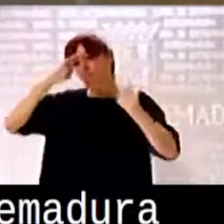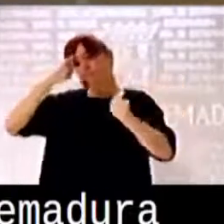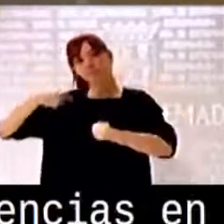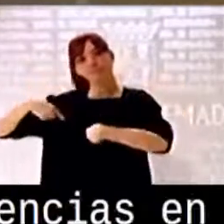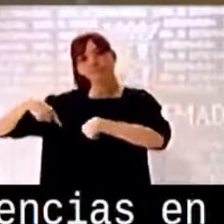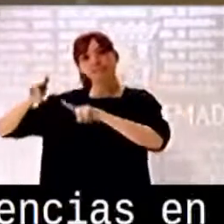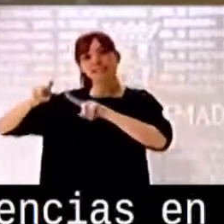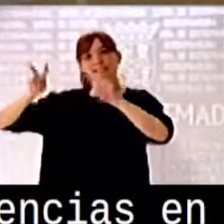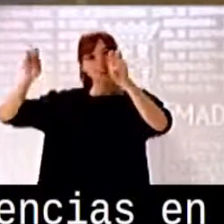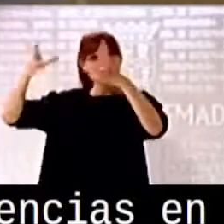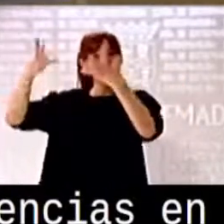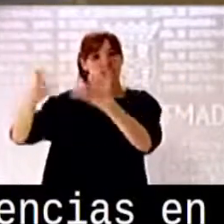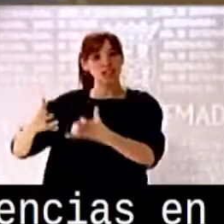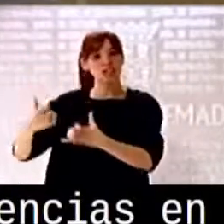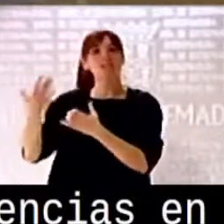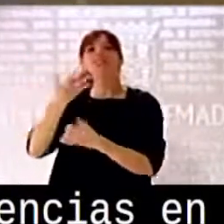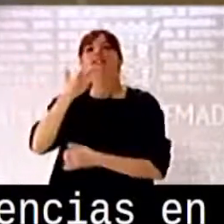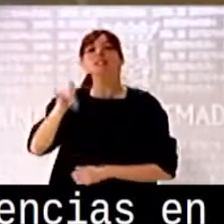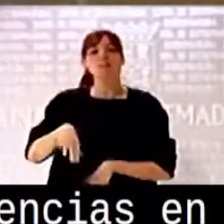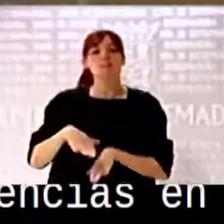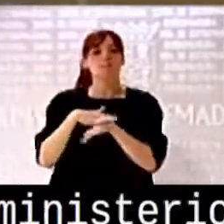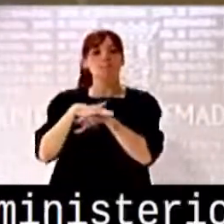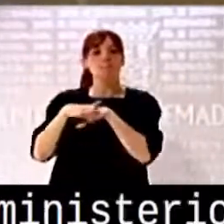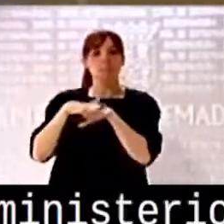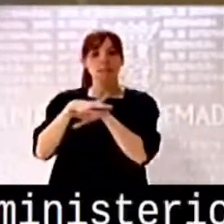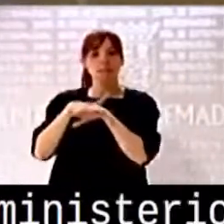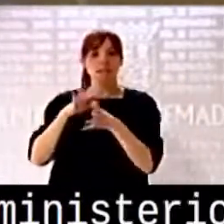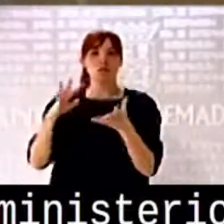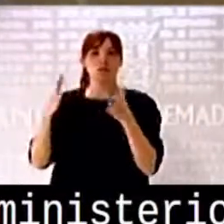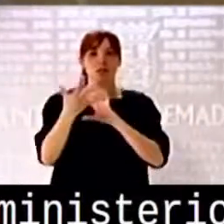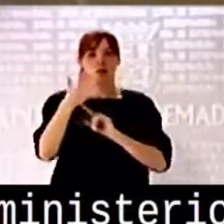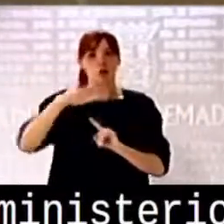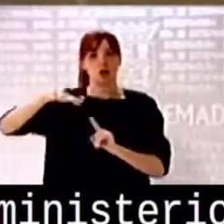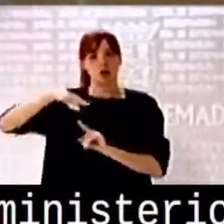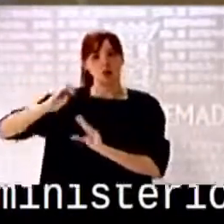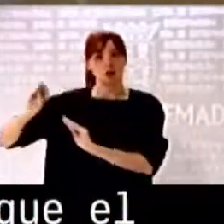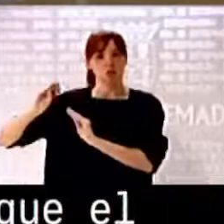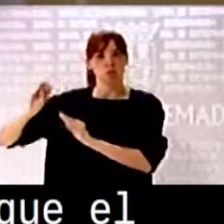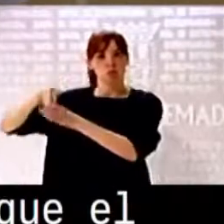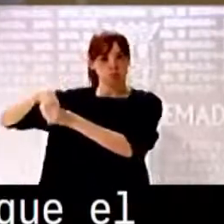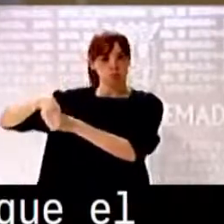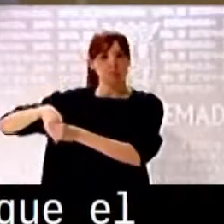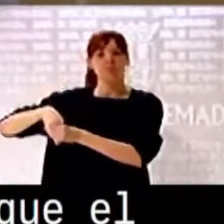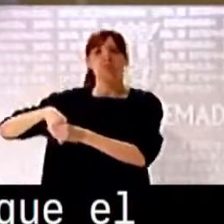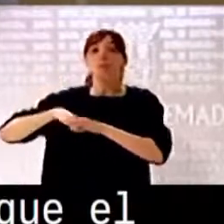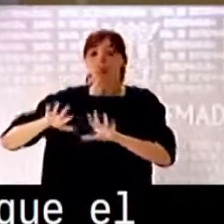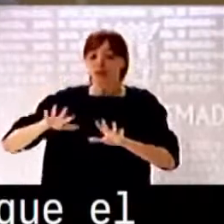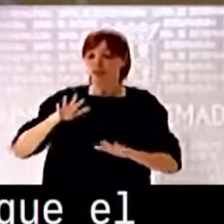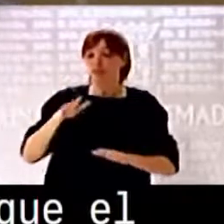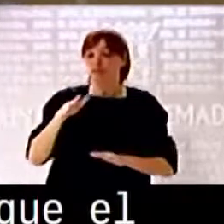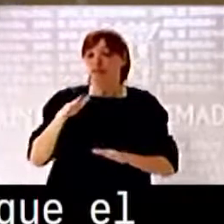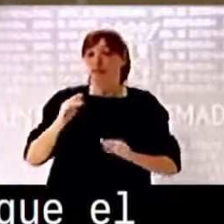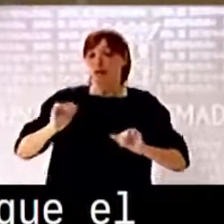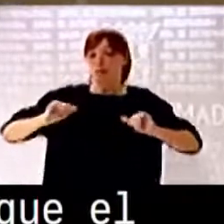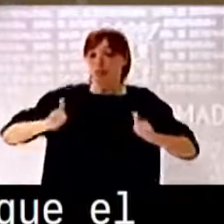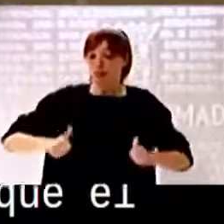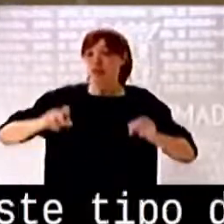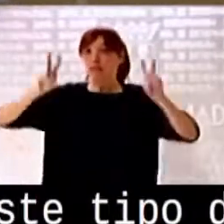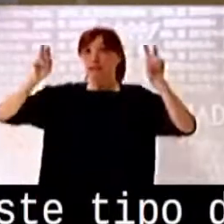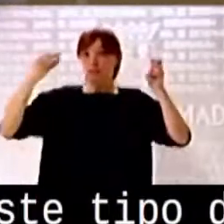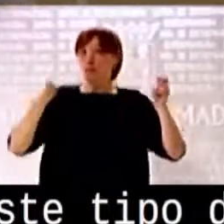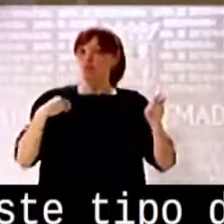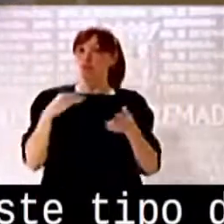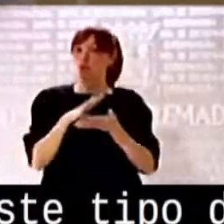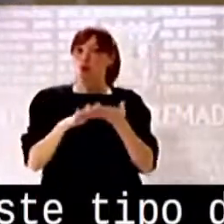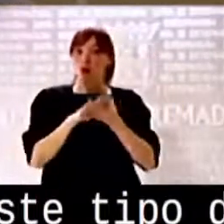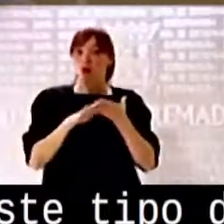en cuestiones de sequía las tiene el Ministerio de Transición Ecológica. Pero creo que el momento para empezar a hablar de este tipo de